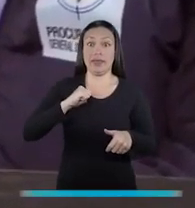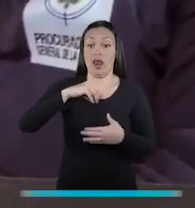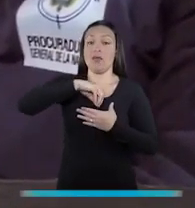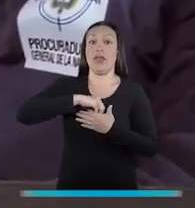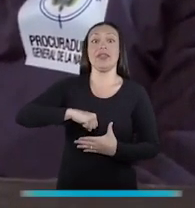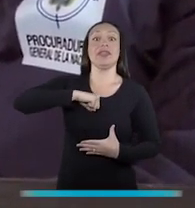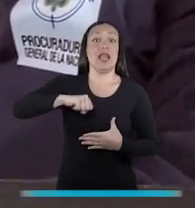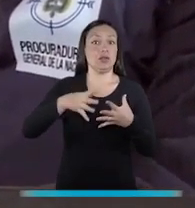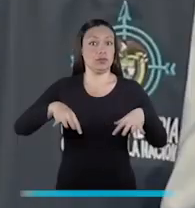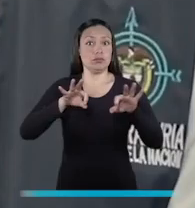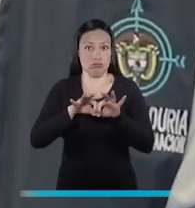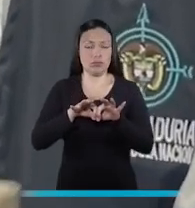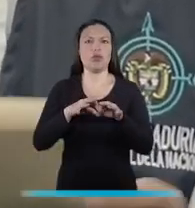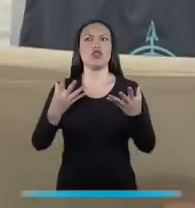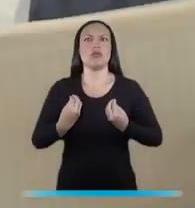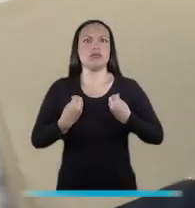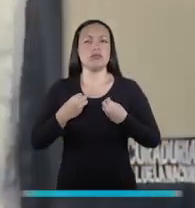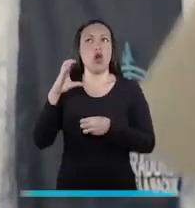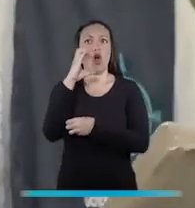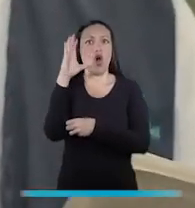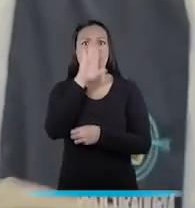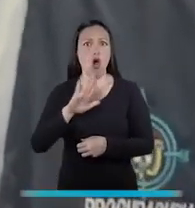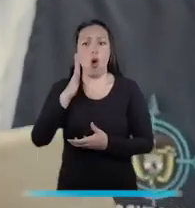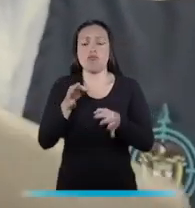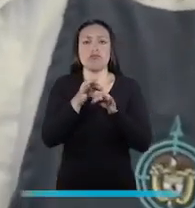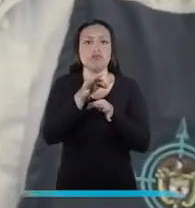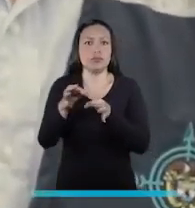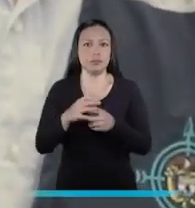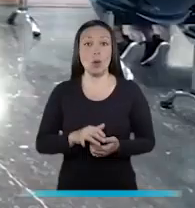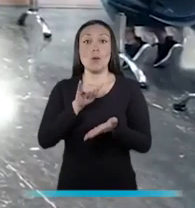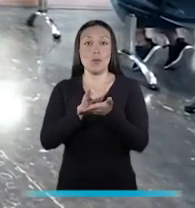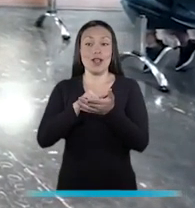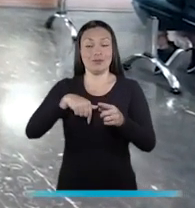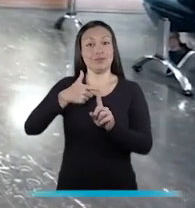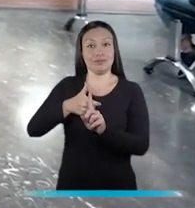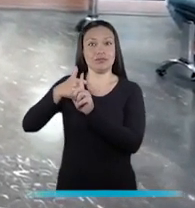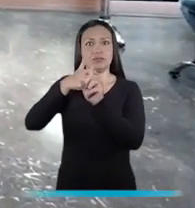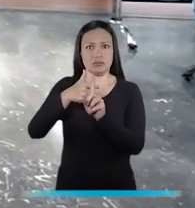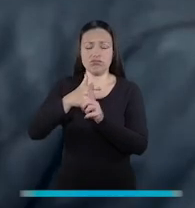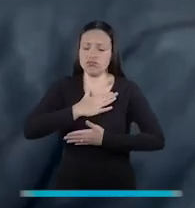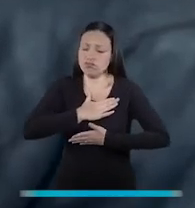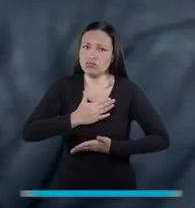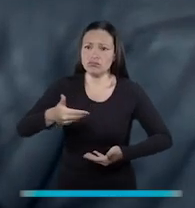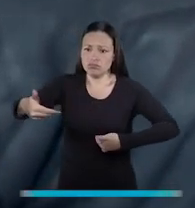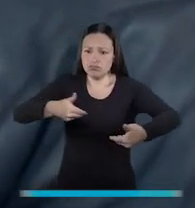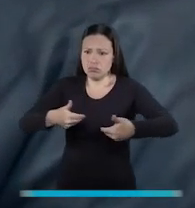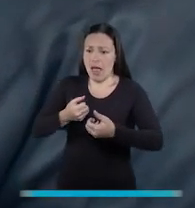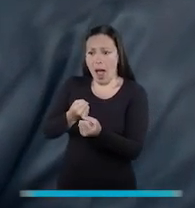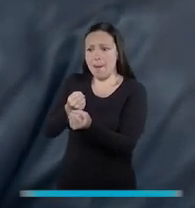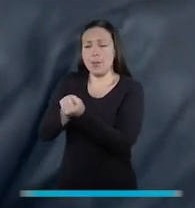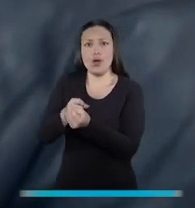de cada uno de los ciudadanos de Colombia en cualquier lugar del territorio. Por ello, la Procuraduría tiene canales de acceso a los que todos